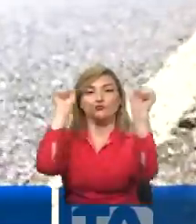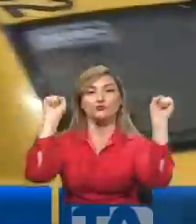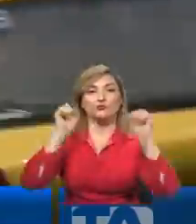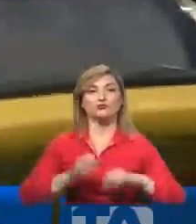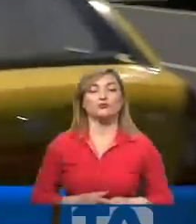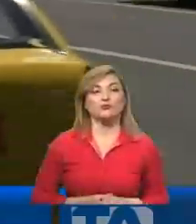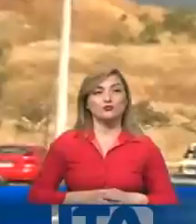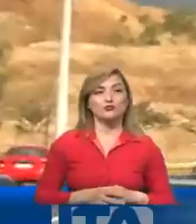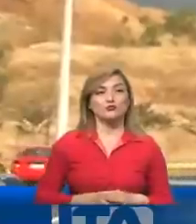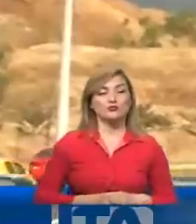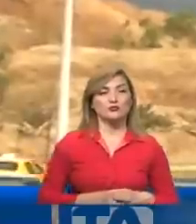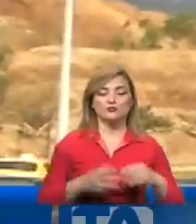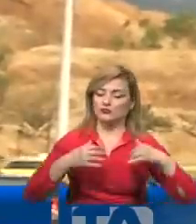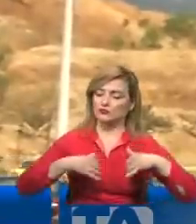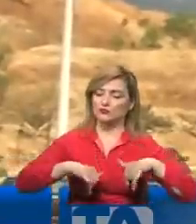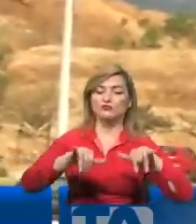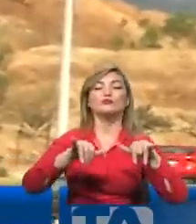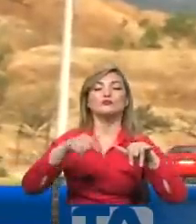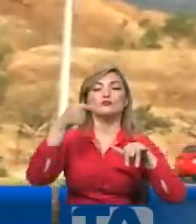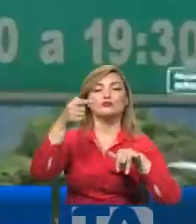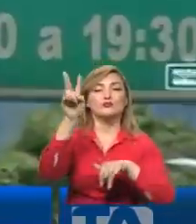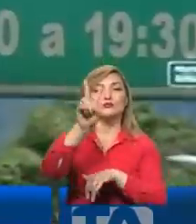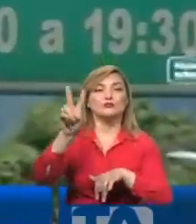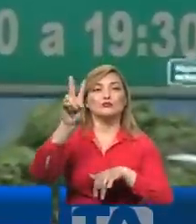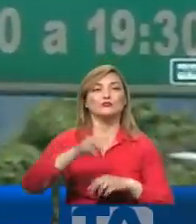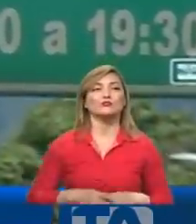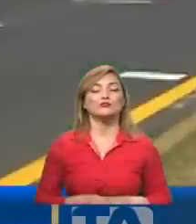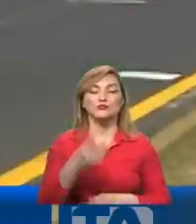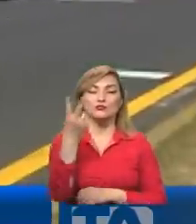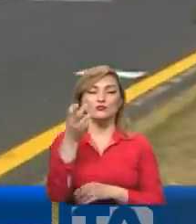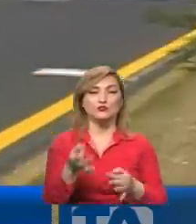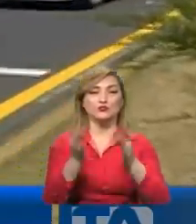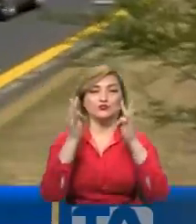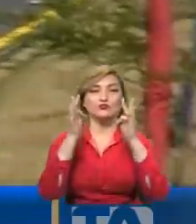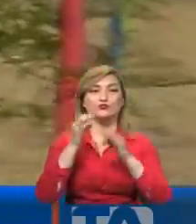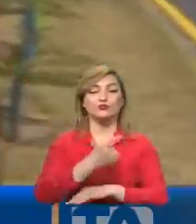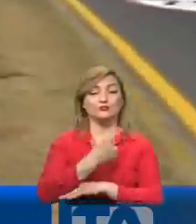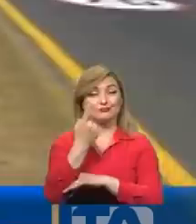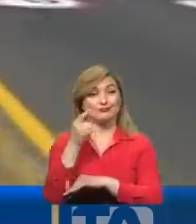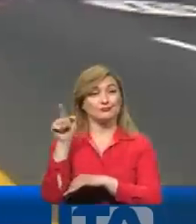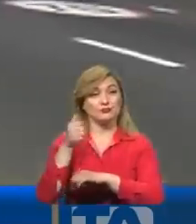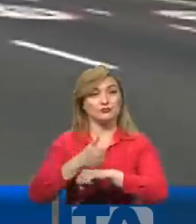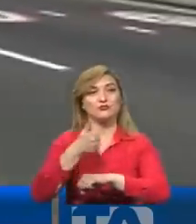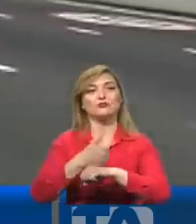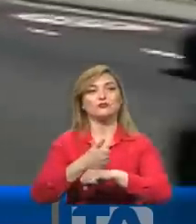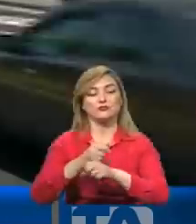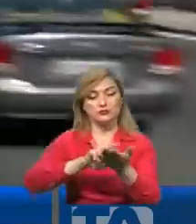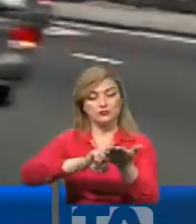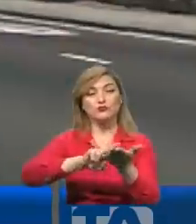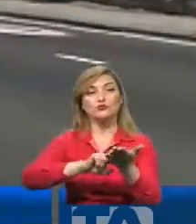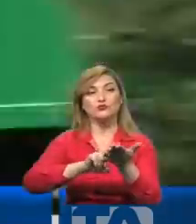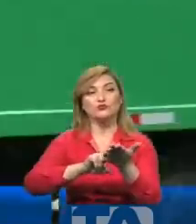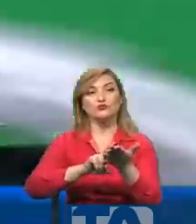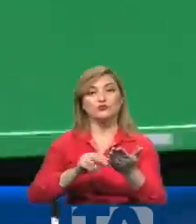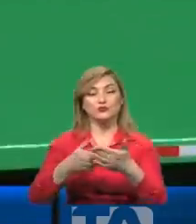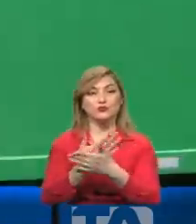Las mismas tendrán vigencia hasta este próximo viernes 12 de febrero, día en el cual las autoridades se reunirán para